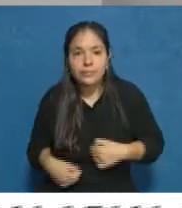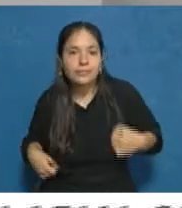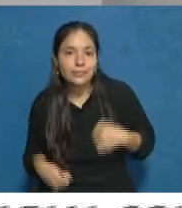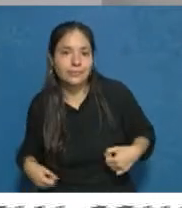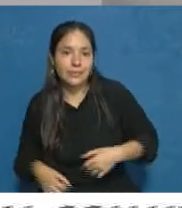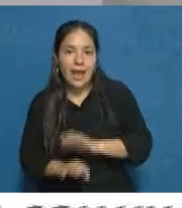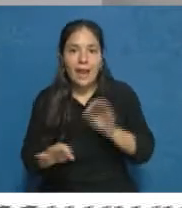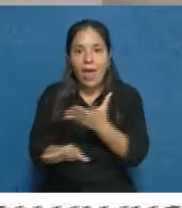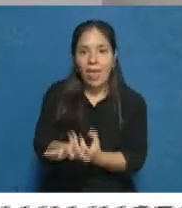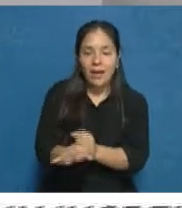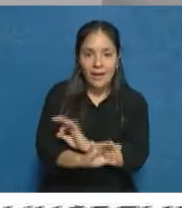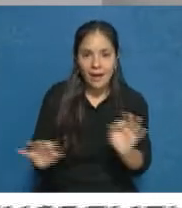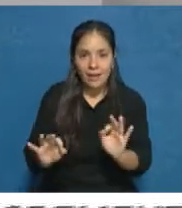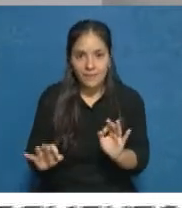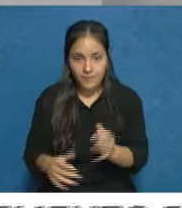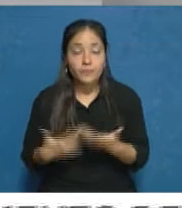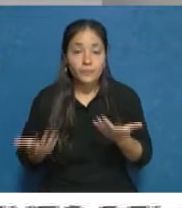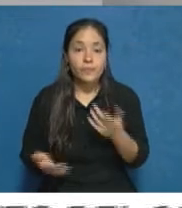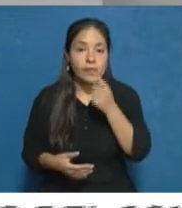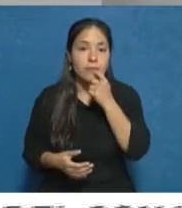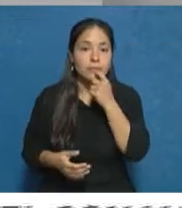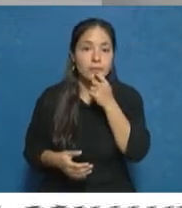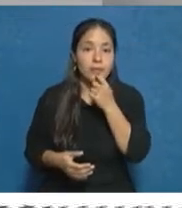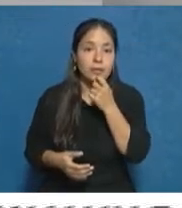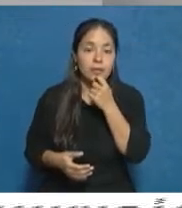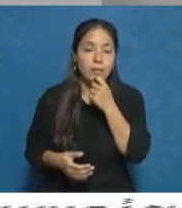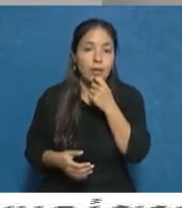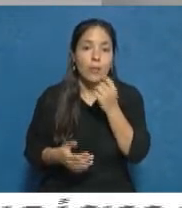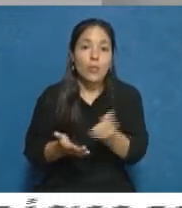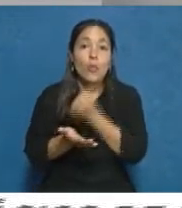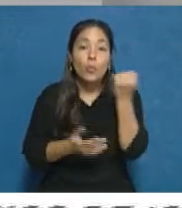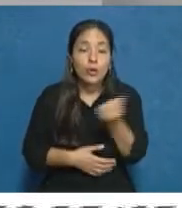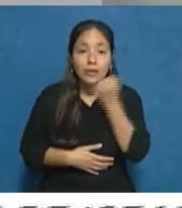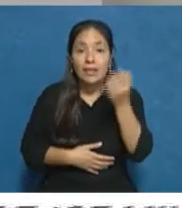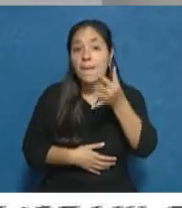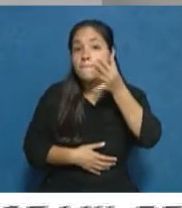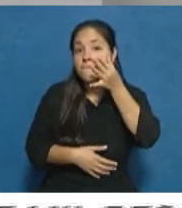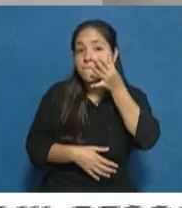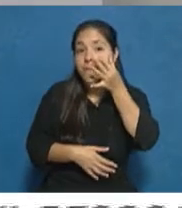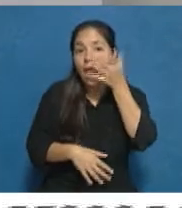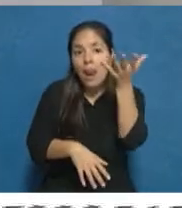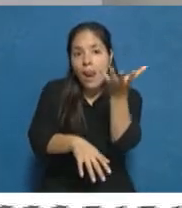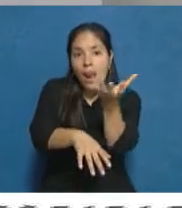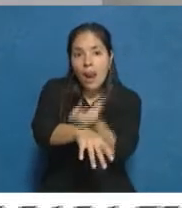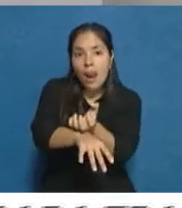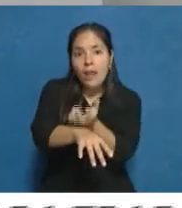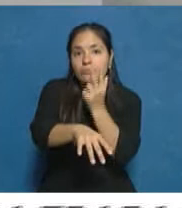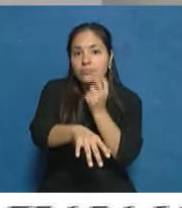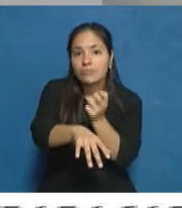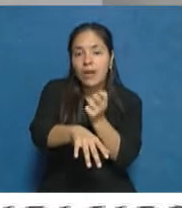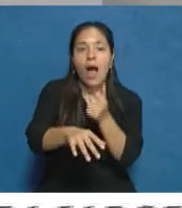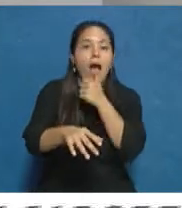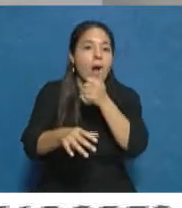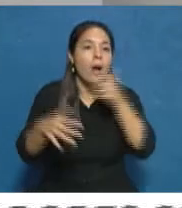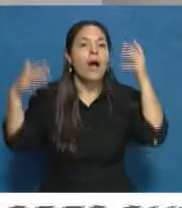produce esta irradiación, es necesario eliminar este material radioactivo que podamos tener en la piel a través de duchas. Duchas